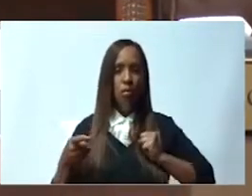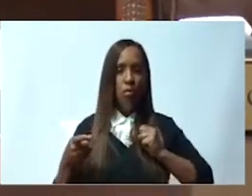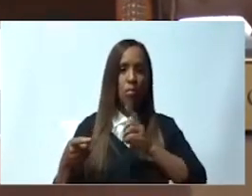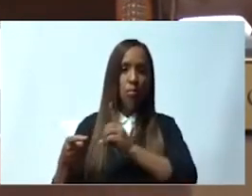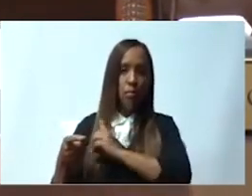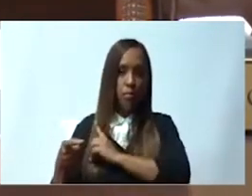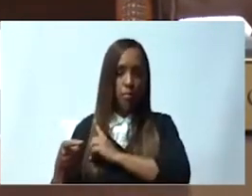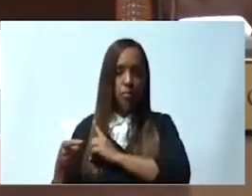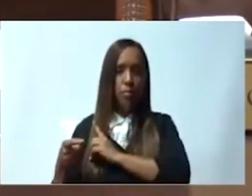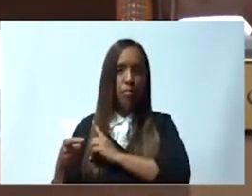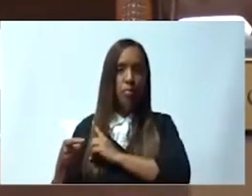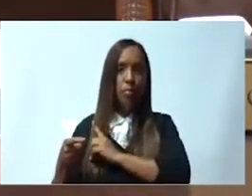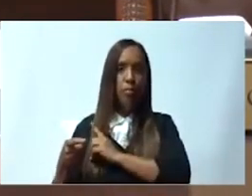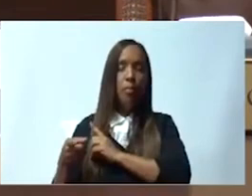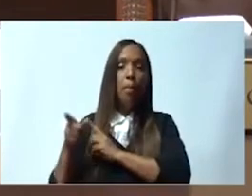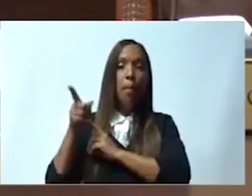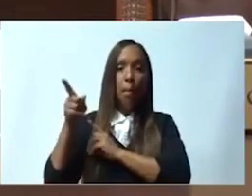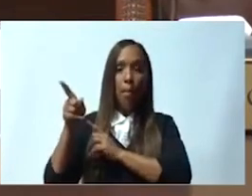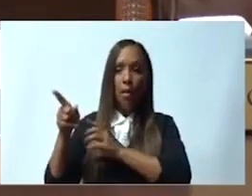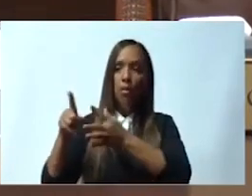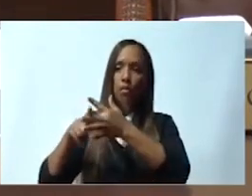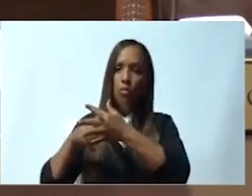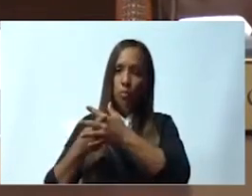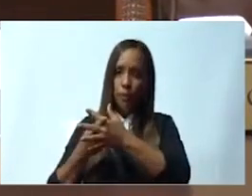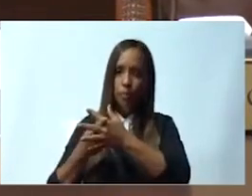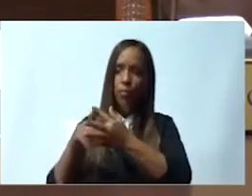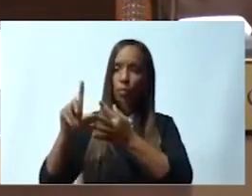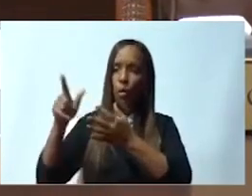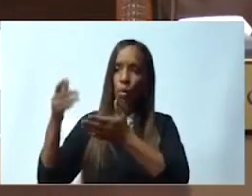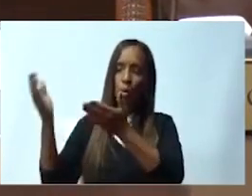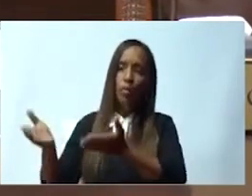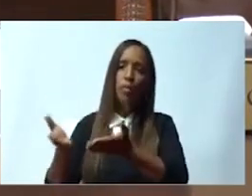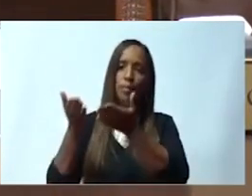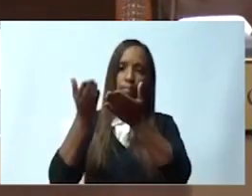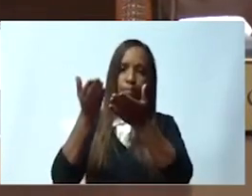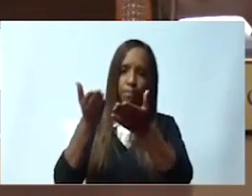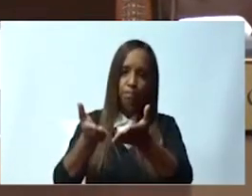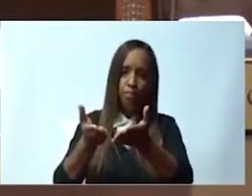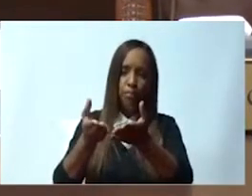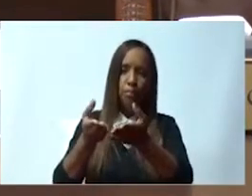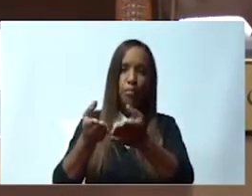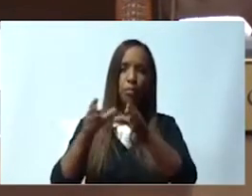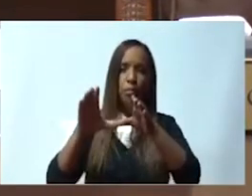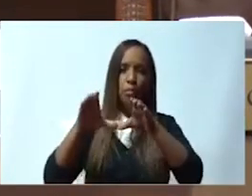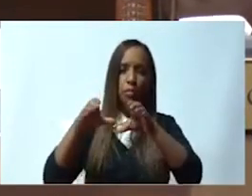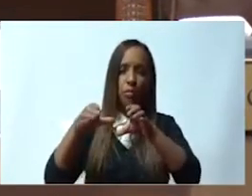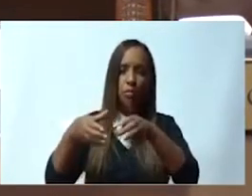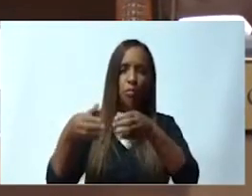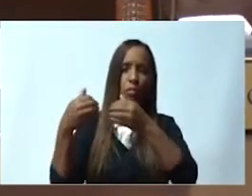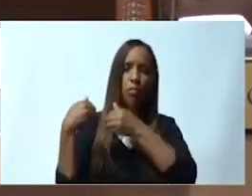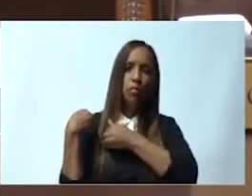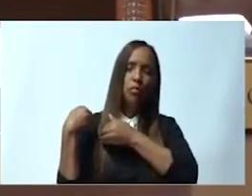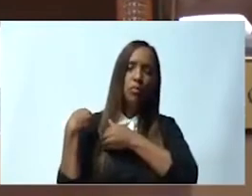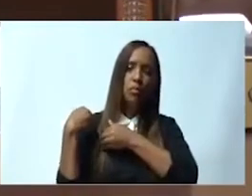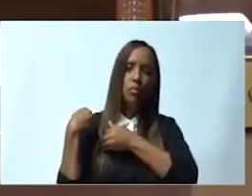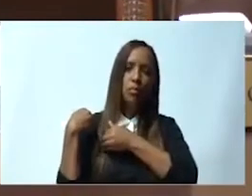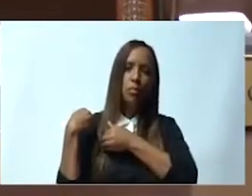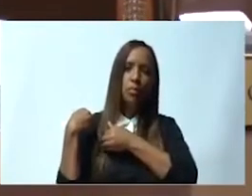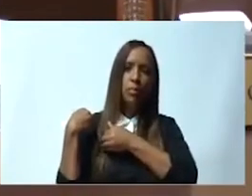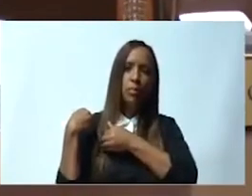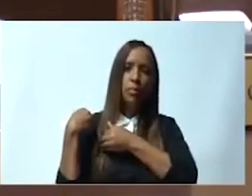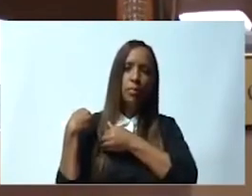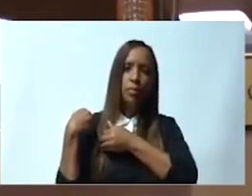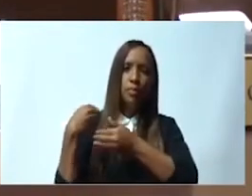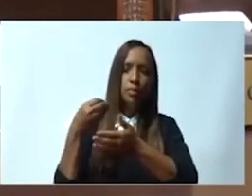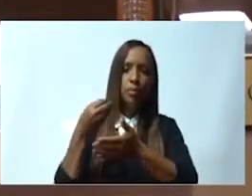luego se remitió a la Comisión de Industria y Comercio, la cual rindió un informe favorable,